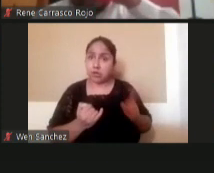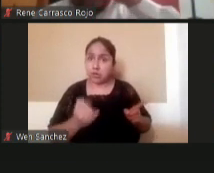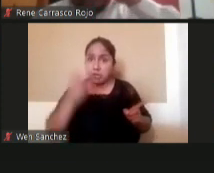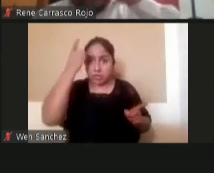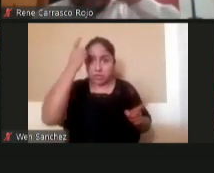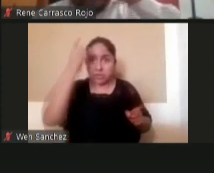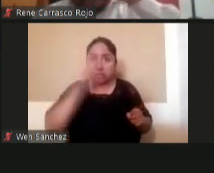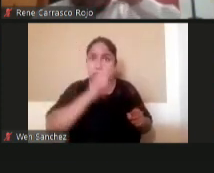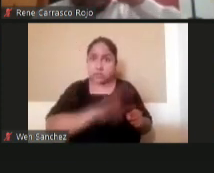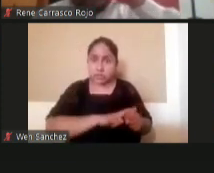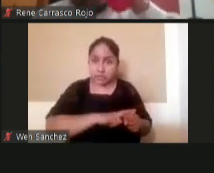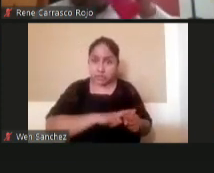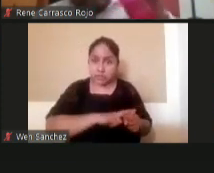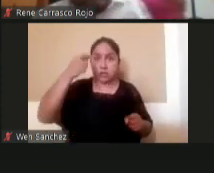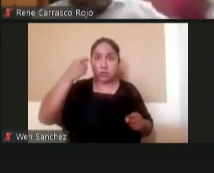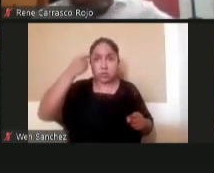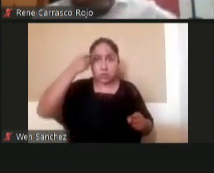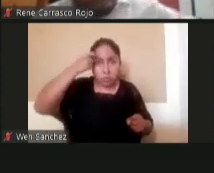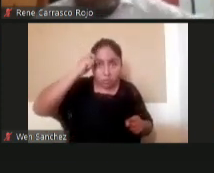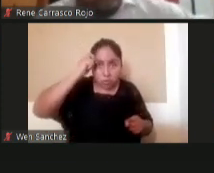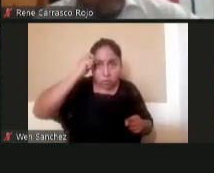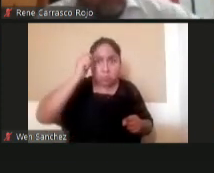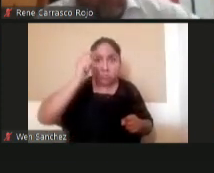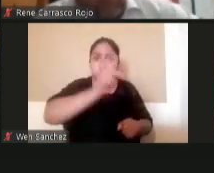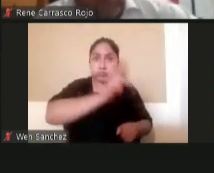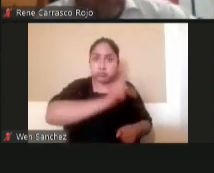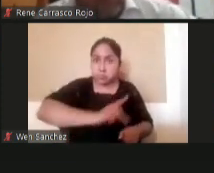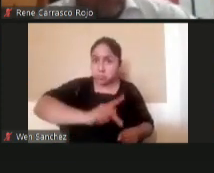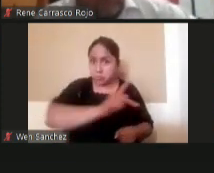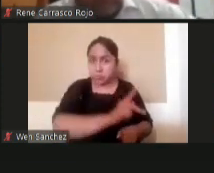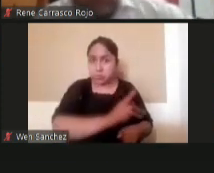y los representantes legales de la empresa PASA,